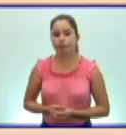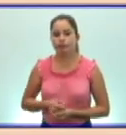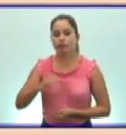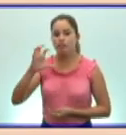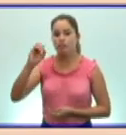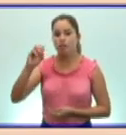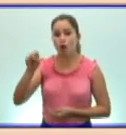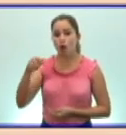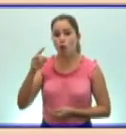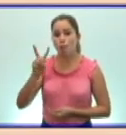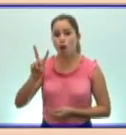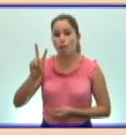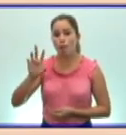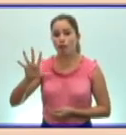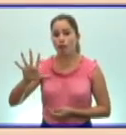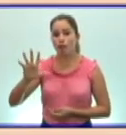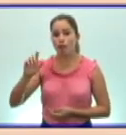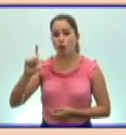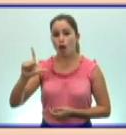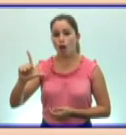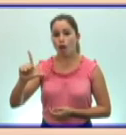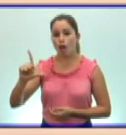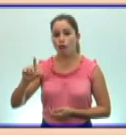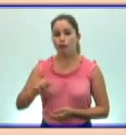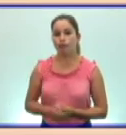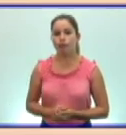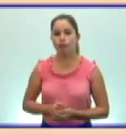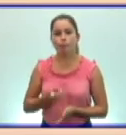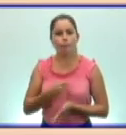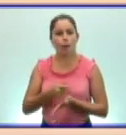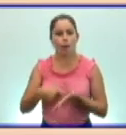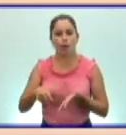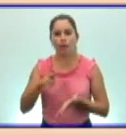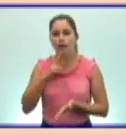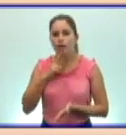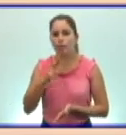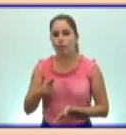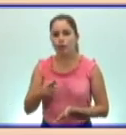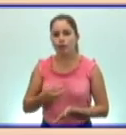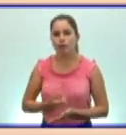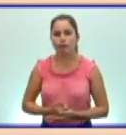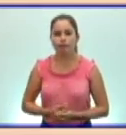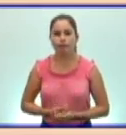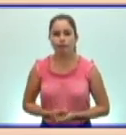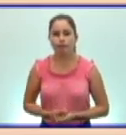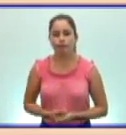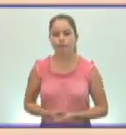0,25 litros. Vamos a anotar ese resultado.